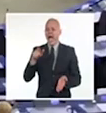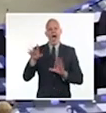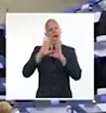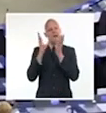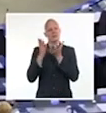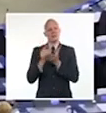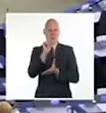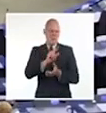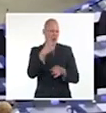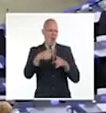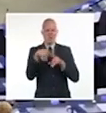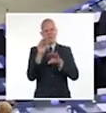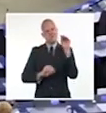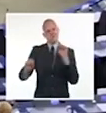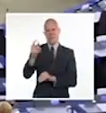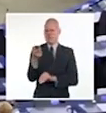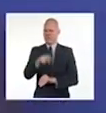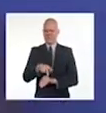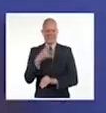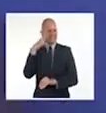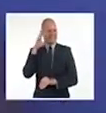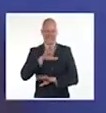independientemente de que se levantarán voces con toda seguridad,